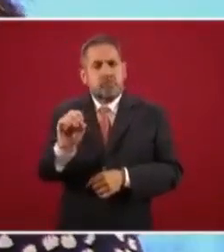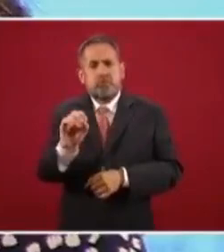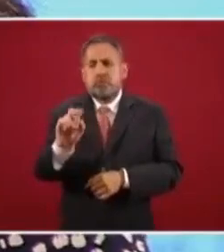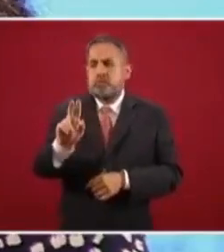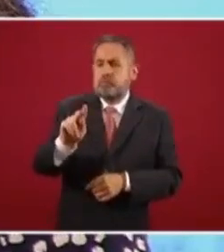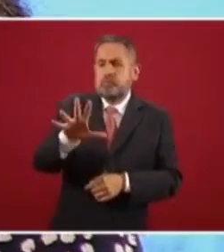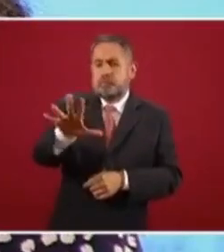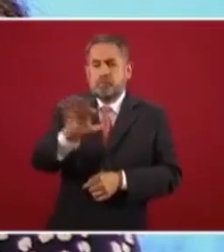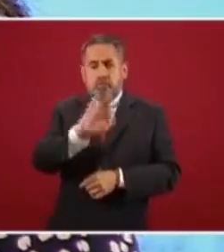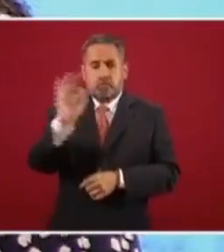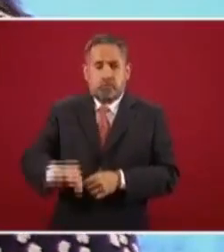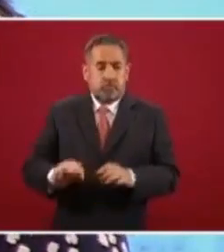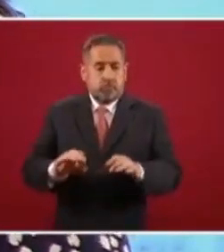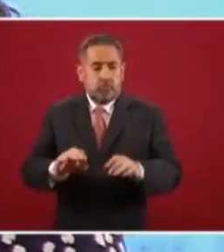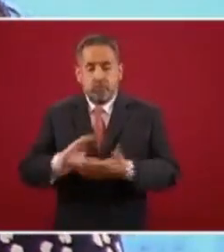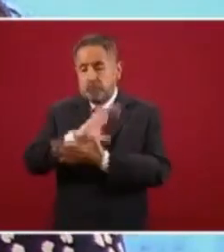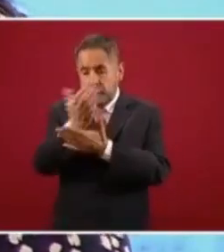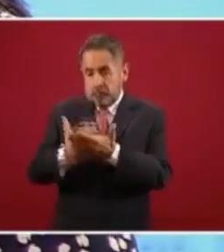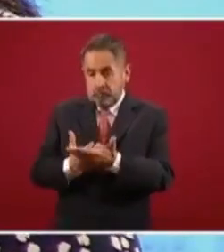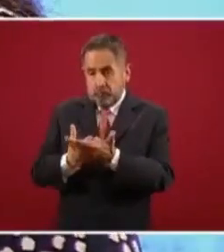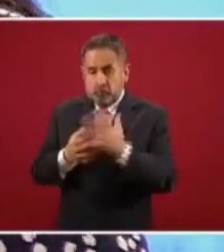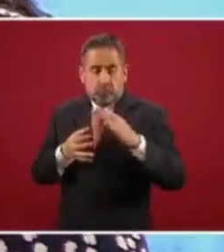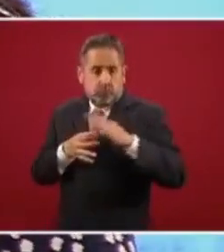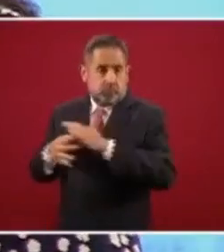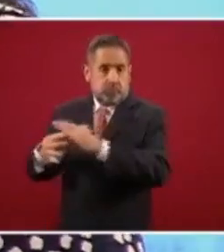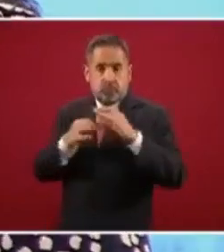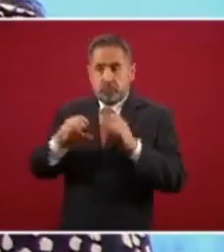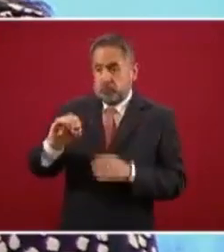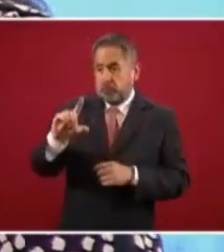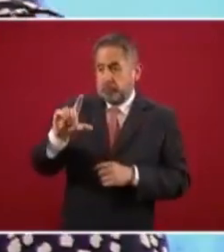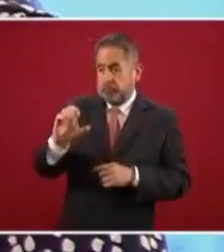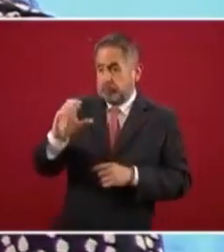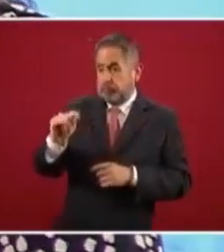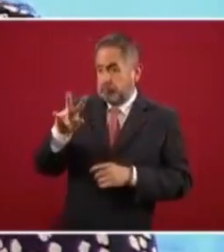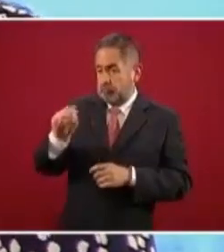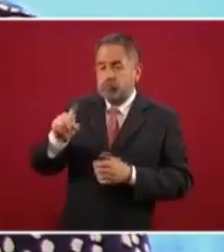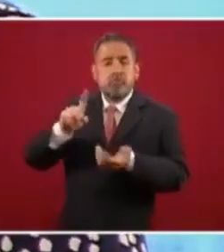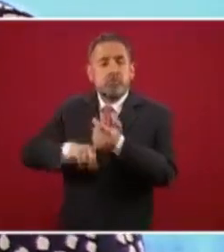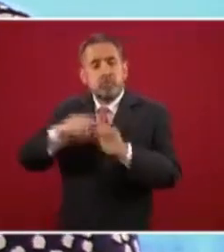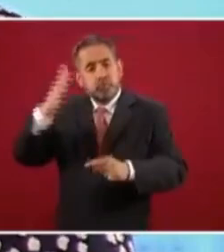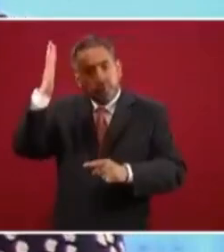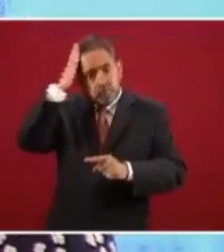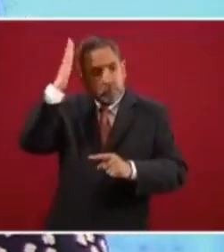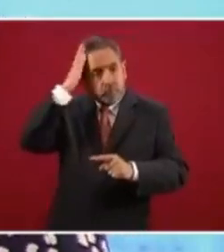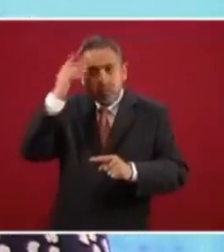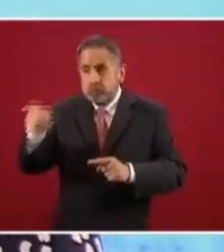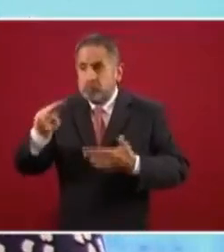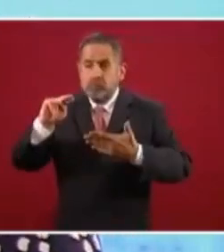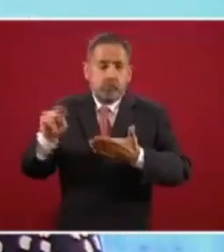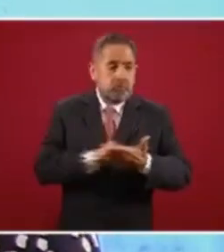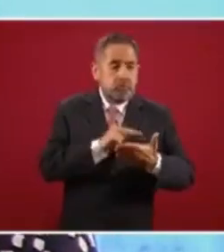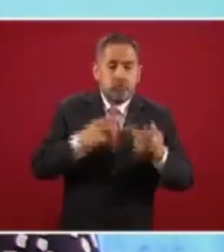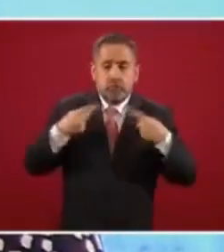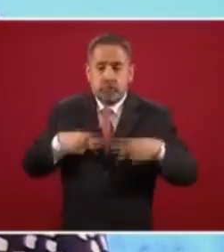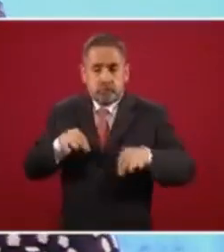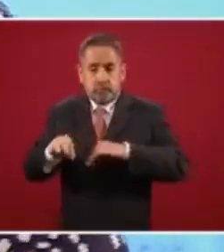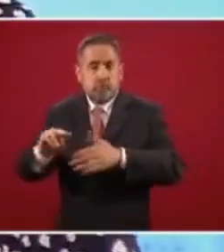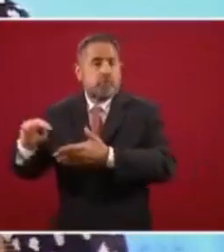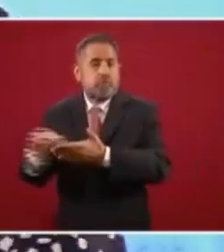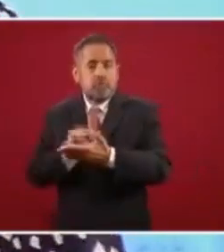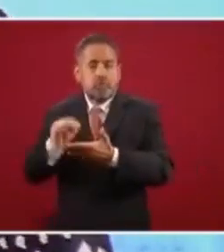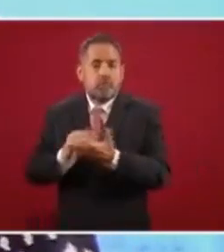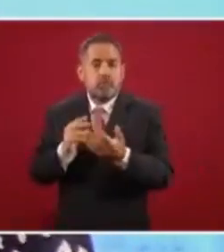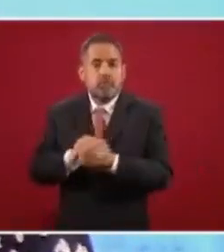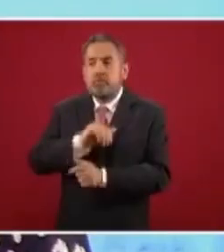80–85% de los contratos colectivos existentes se firmaron entre líderes sindicales y empleadores o empresarios